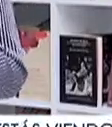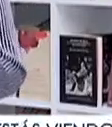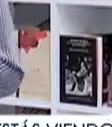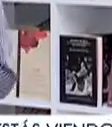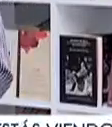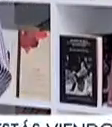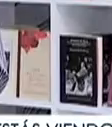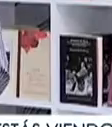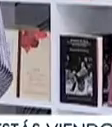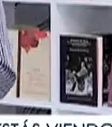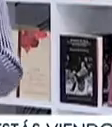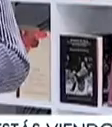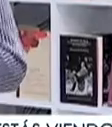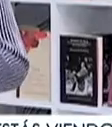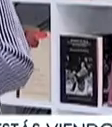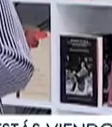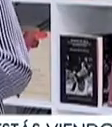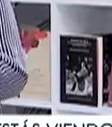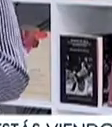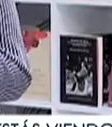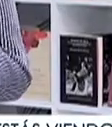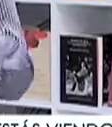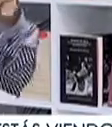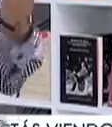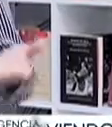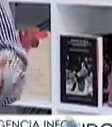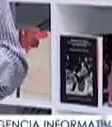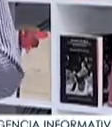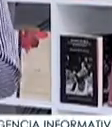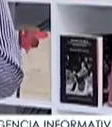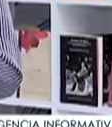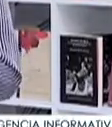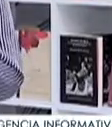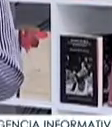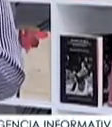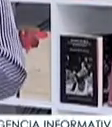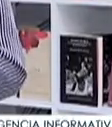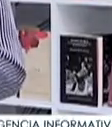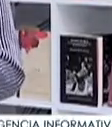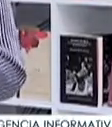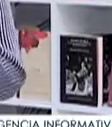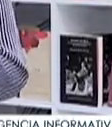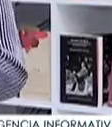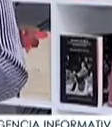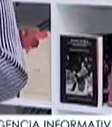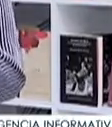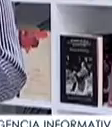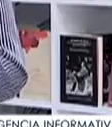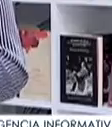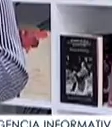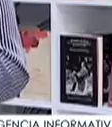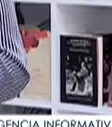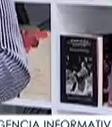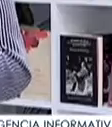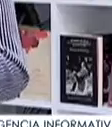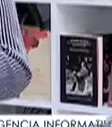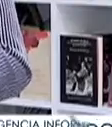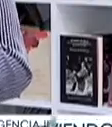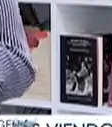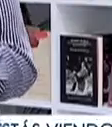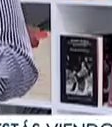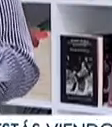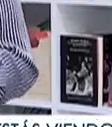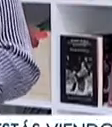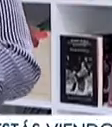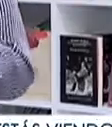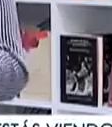con las presentaciones editoriales, con el Salón de la Literatura del Noreste y con este programa de reflexión sobre la historia del arte y la cultura y el patrimonio